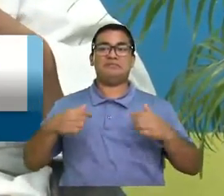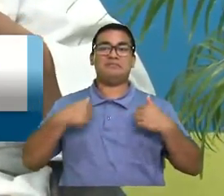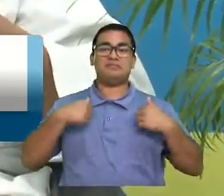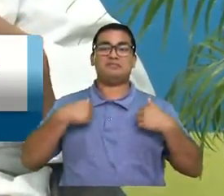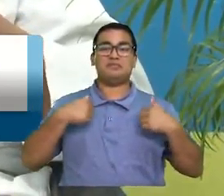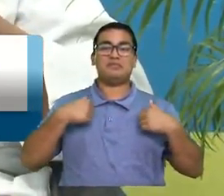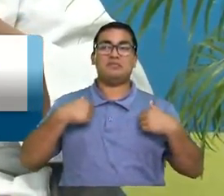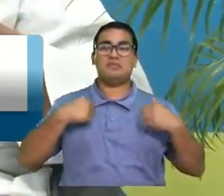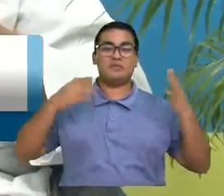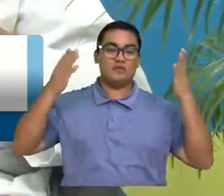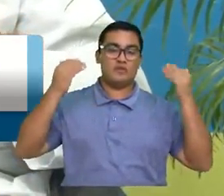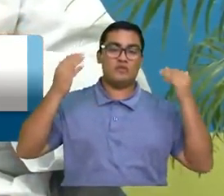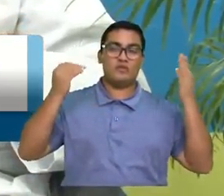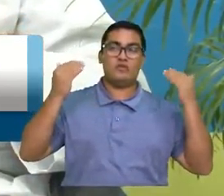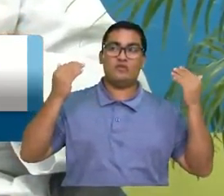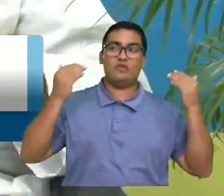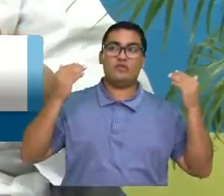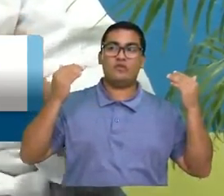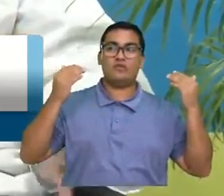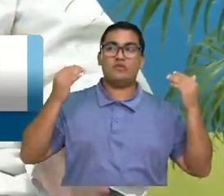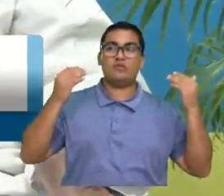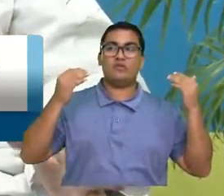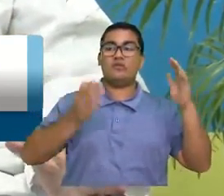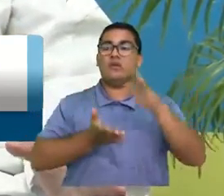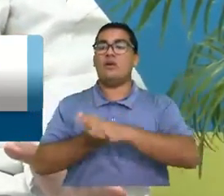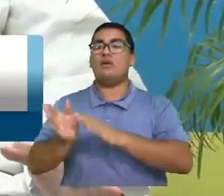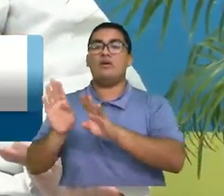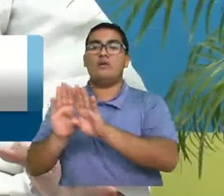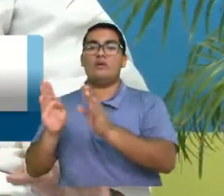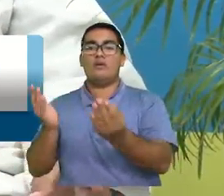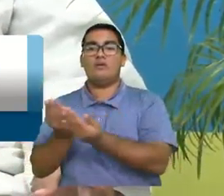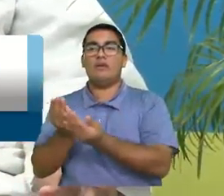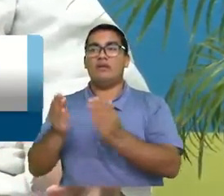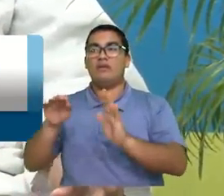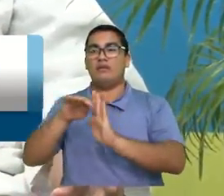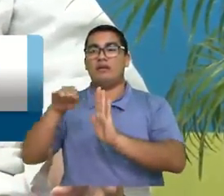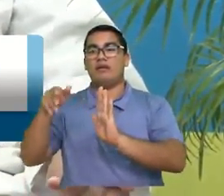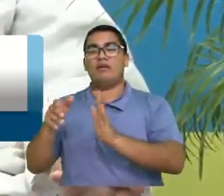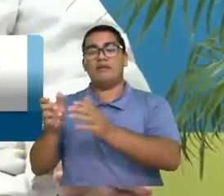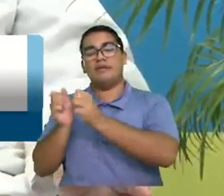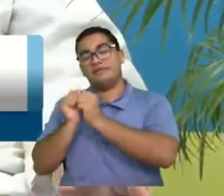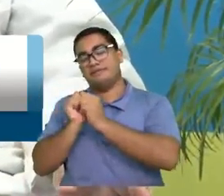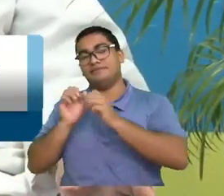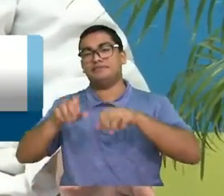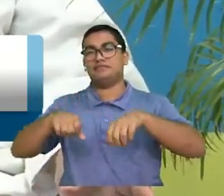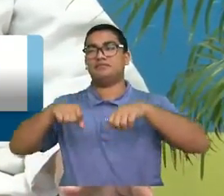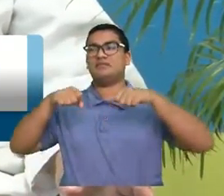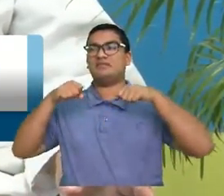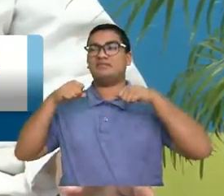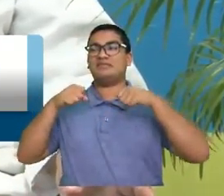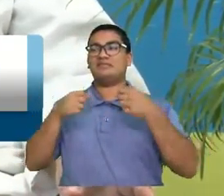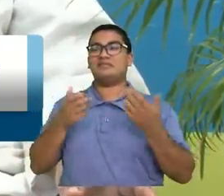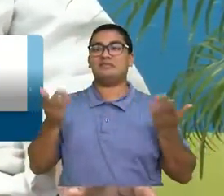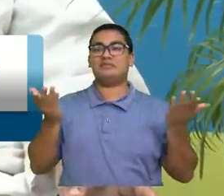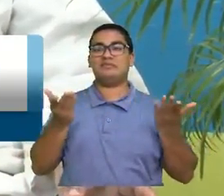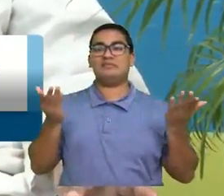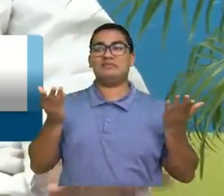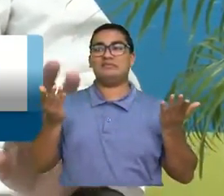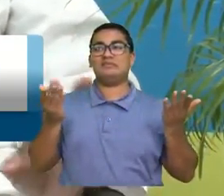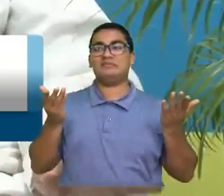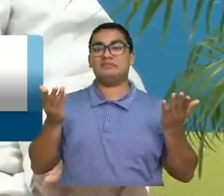baño y en el trayecto que salgo del baño hacia mi cuarto, tal vez queda afuera el cuarto del baño y queda